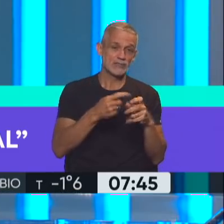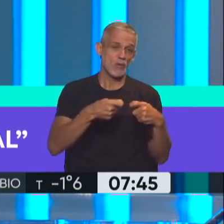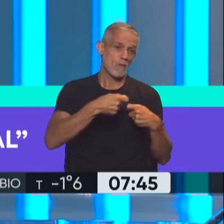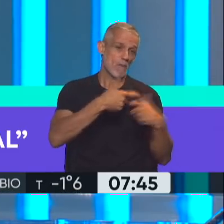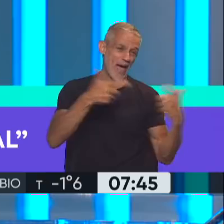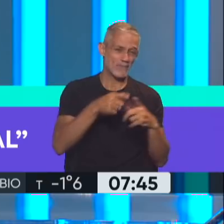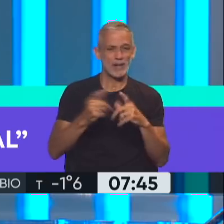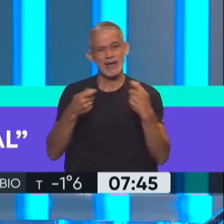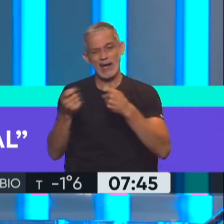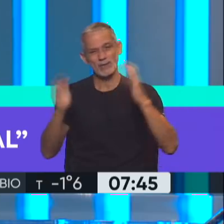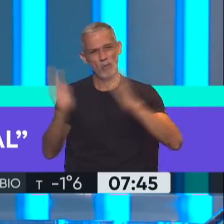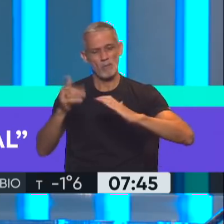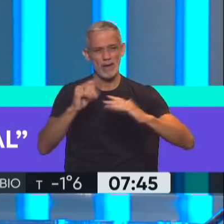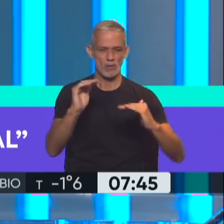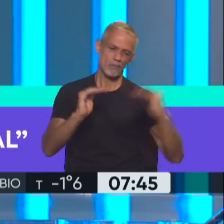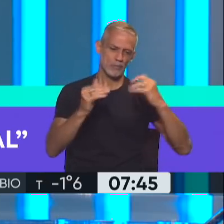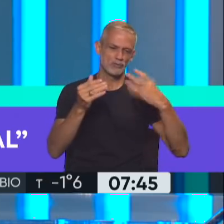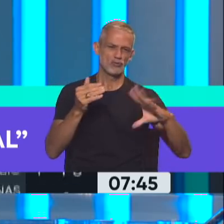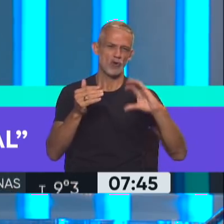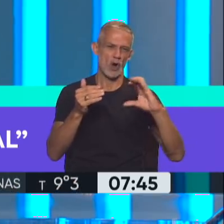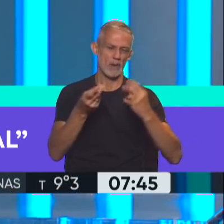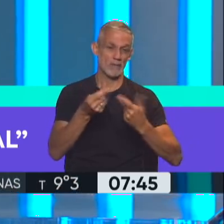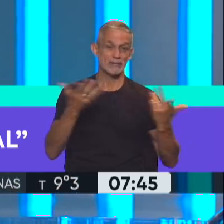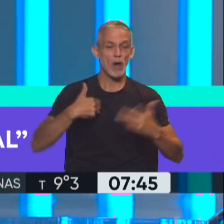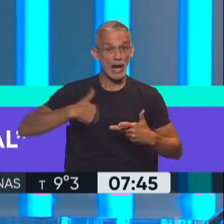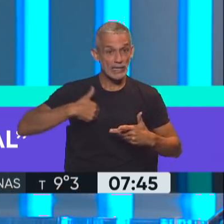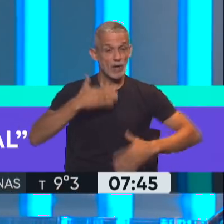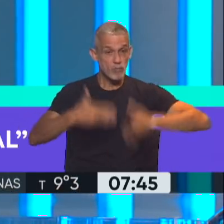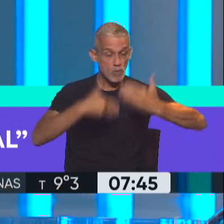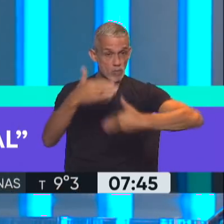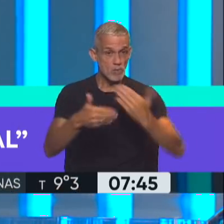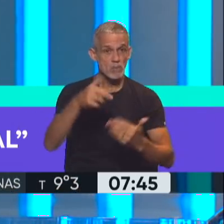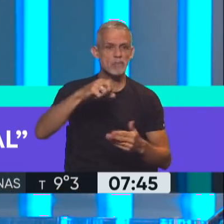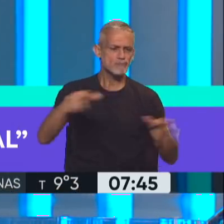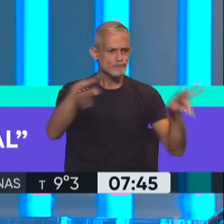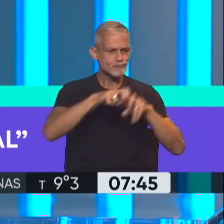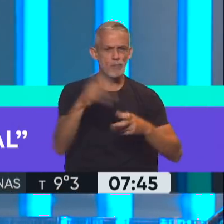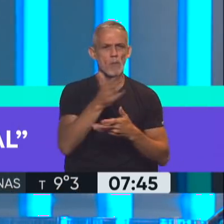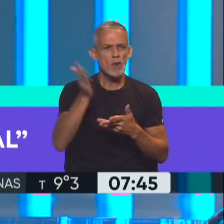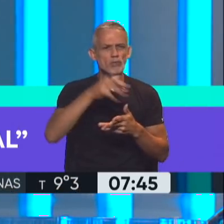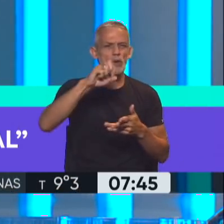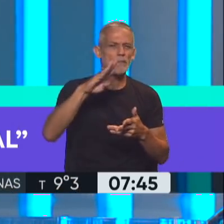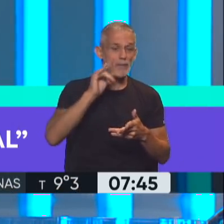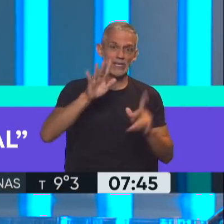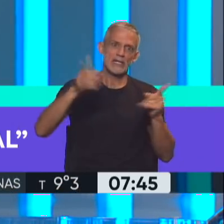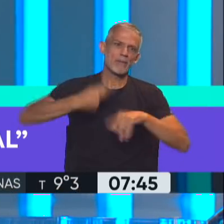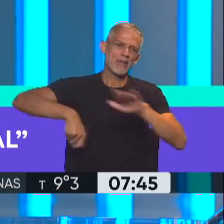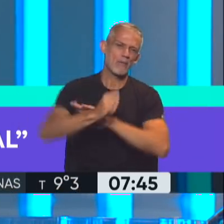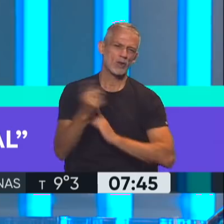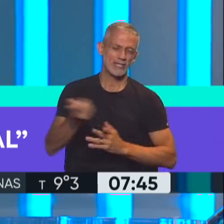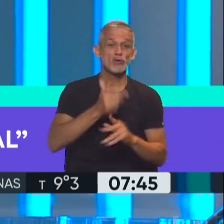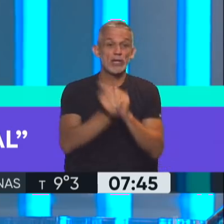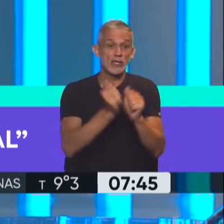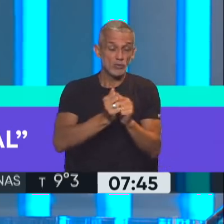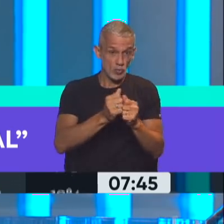y para que porque cuando argentina crisis cuando el país crece crece y también crecen las importaciones y una industria